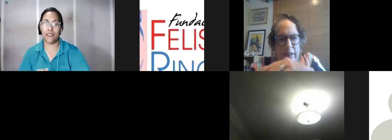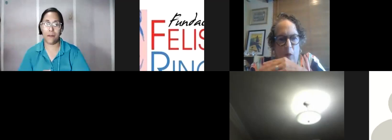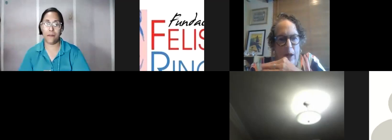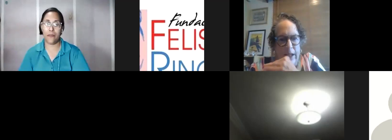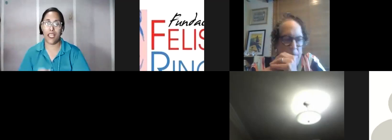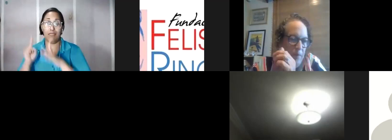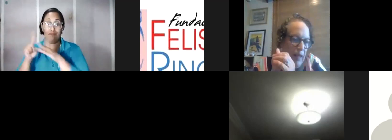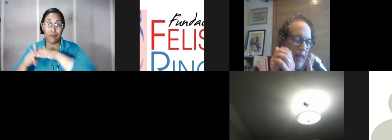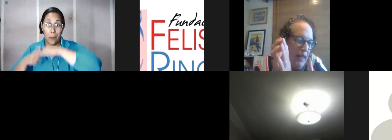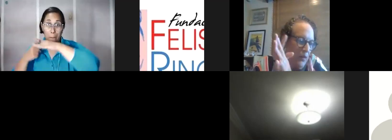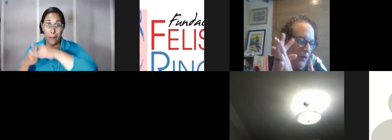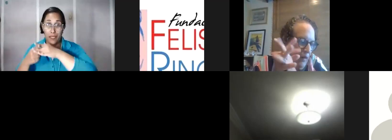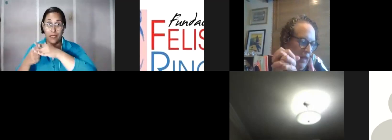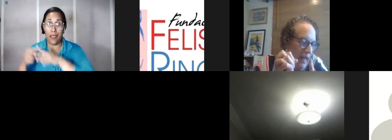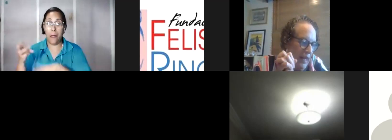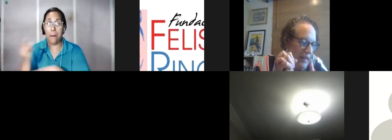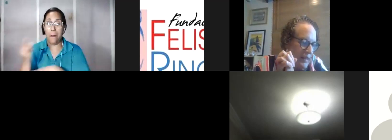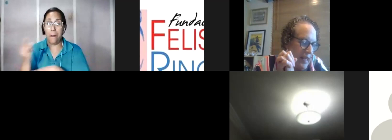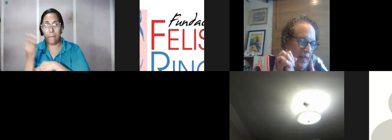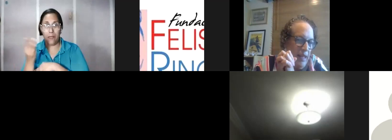el miércoles de Cuaresma, ¿no?